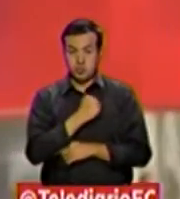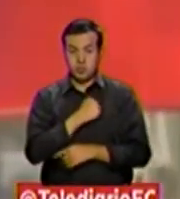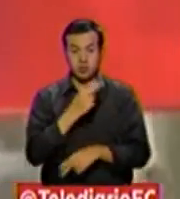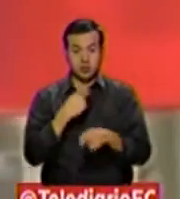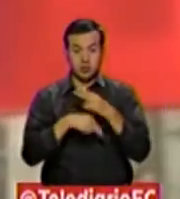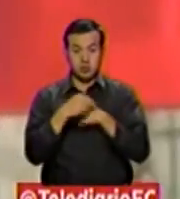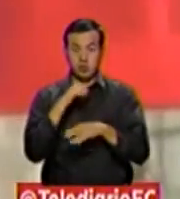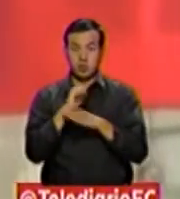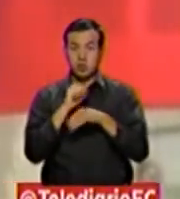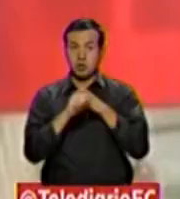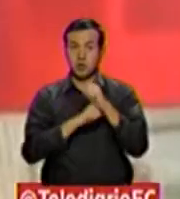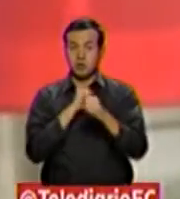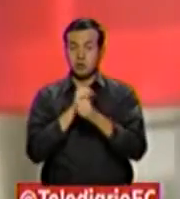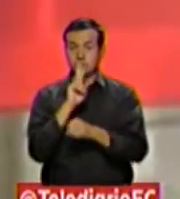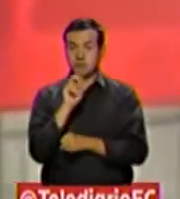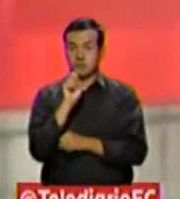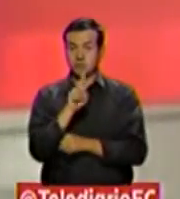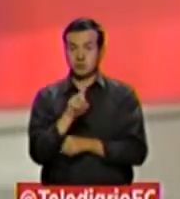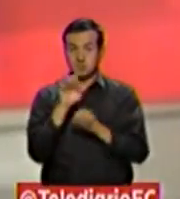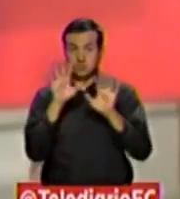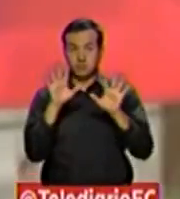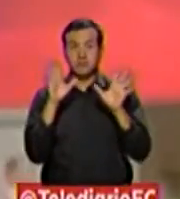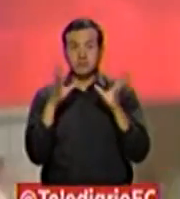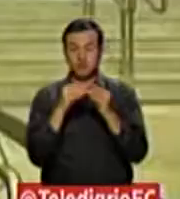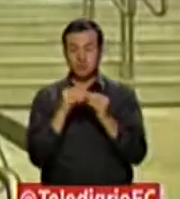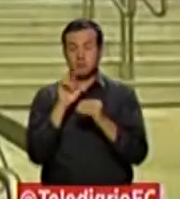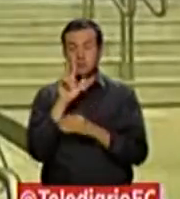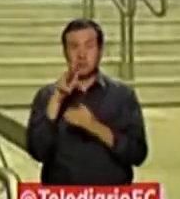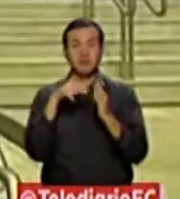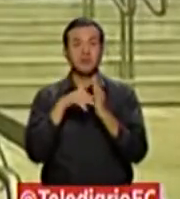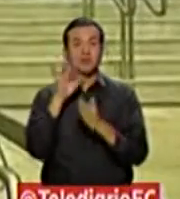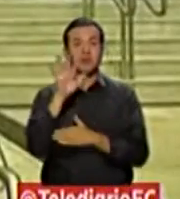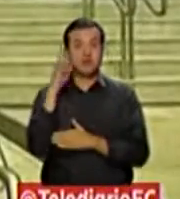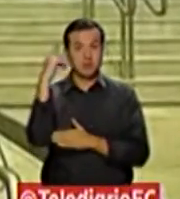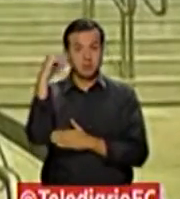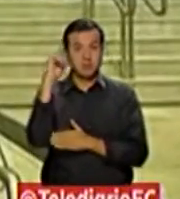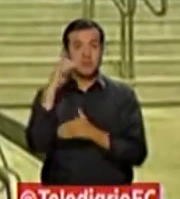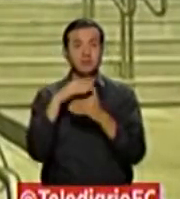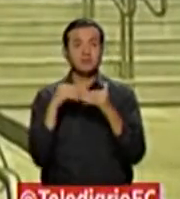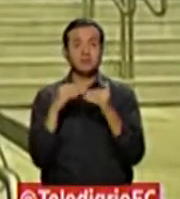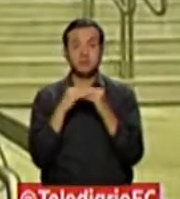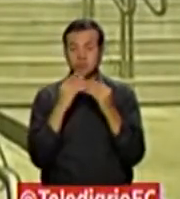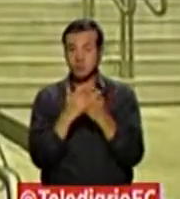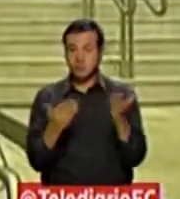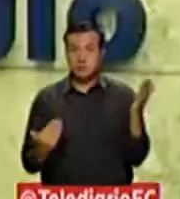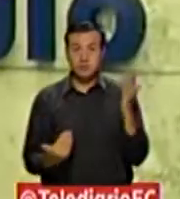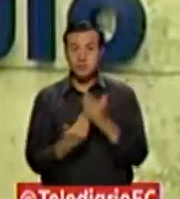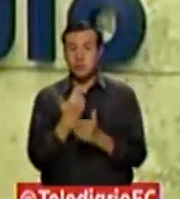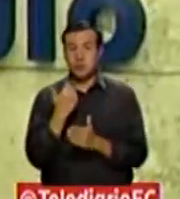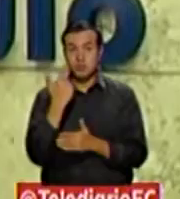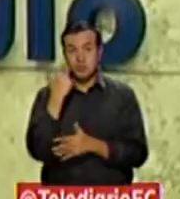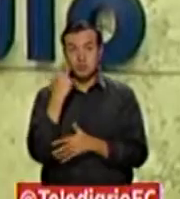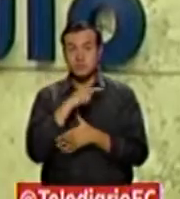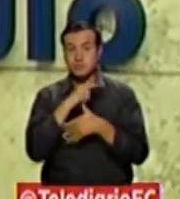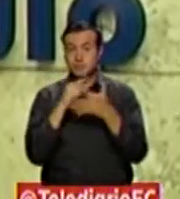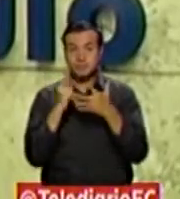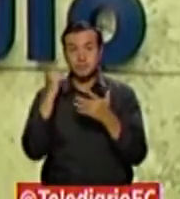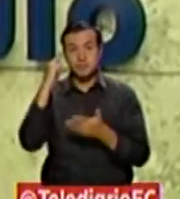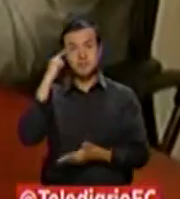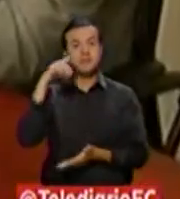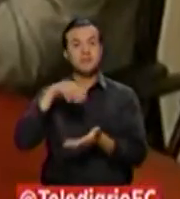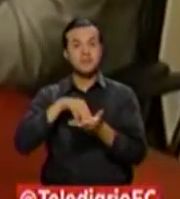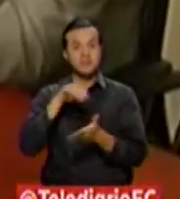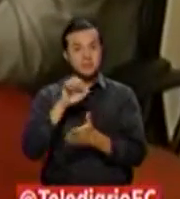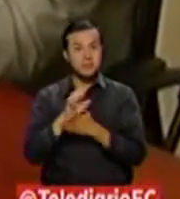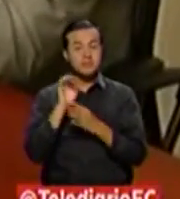en 2010, mientras los otros 3.5 millones para evitar nuevas controversias con el Estado